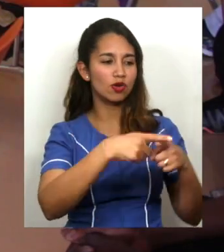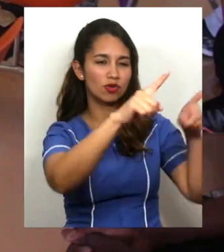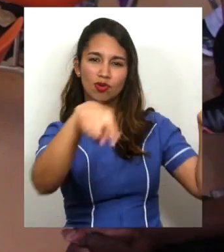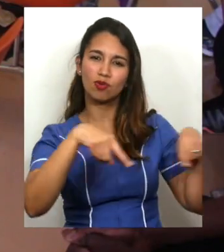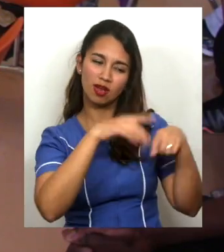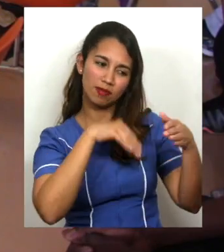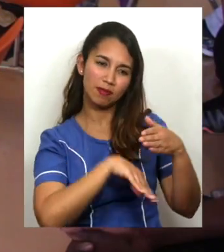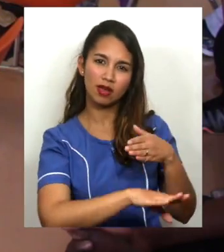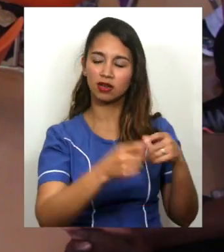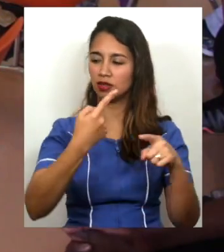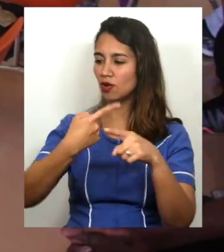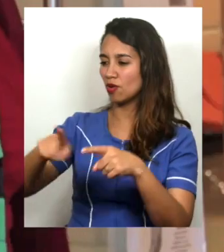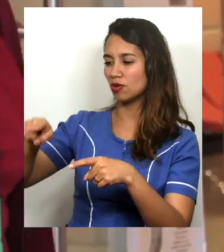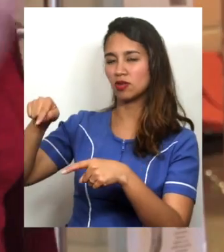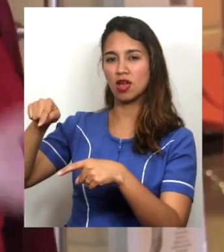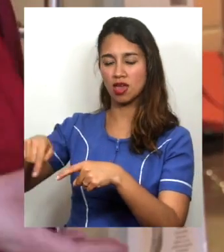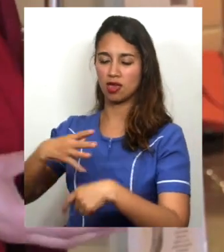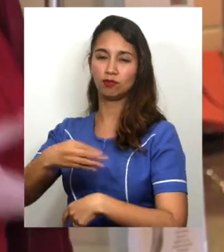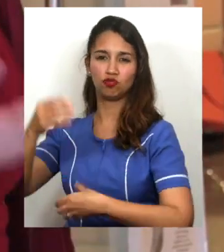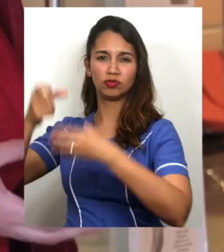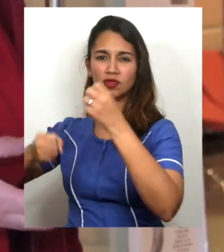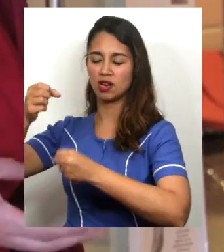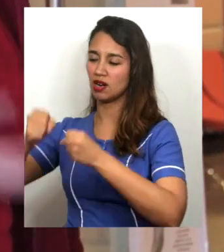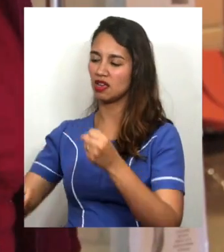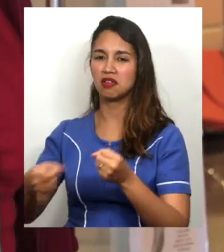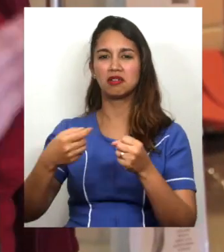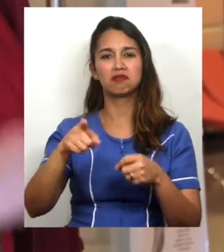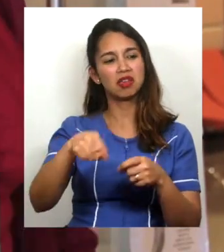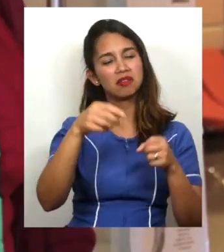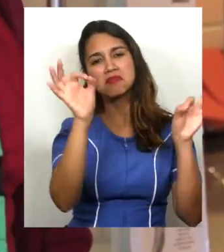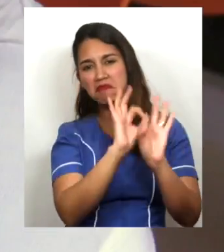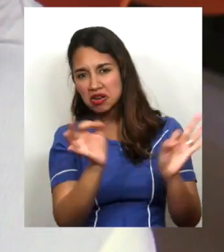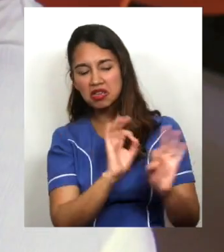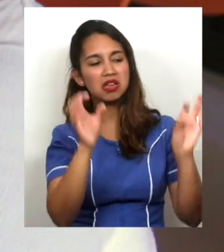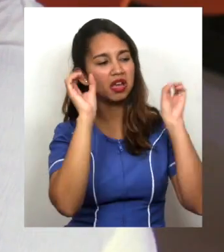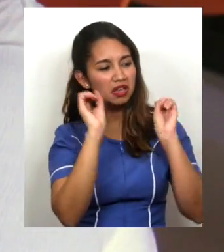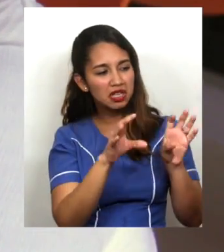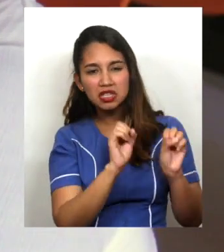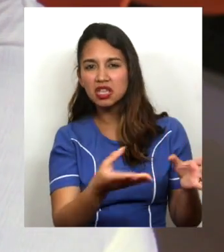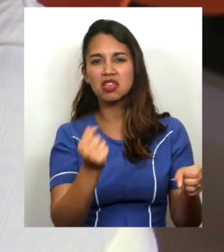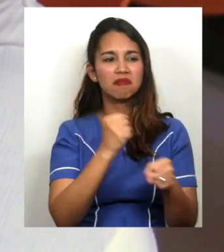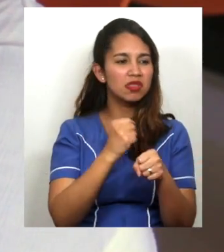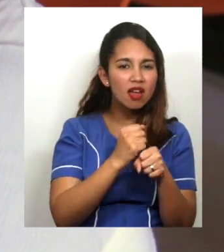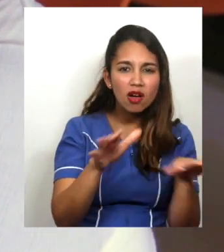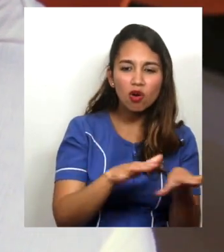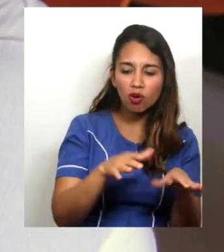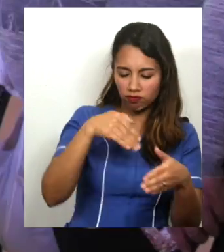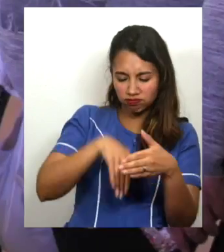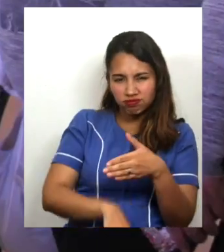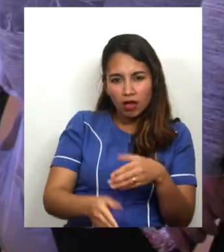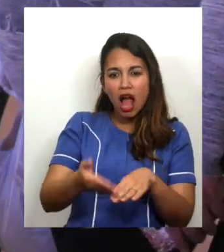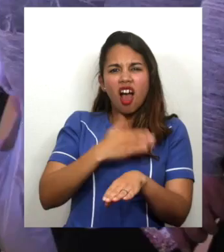integral, maternidad y puerperio, donde se les explicó el funcionamiento de la unidad, además de los cuidados elementales del proceso del